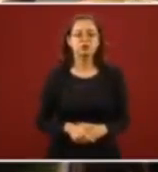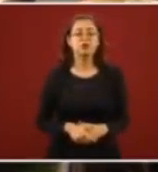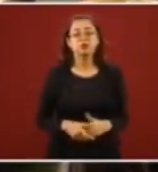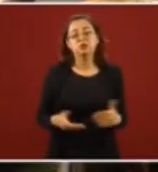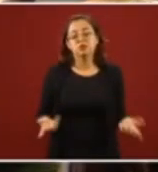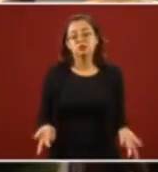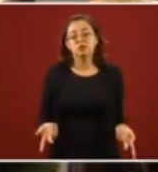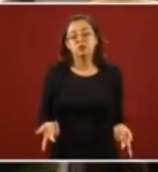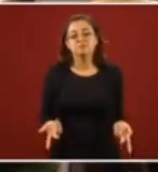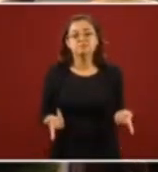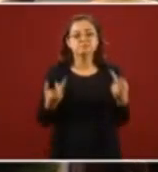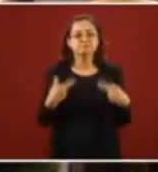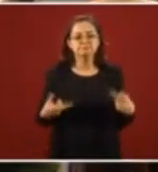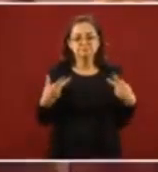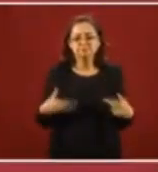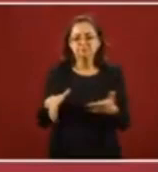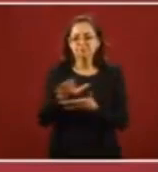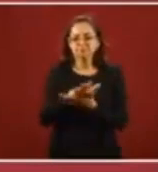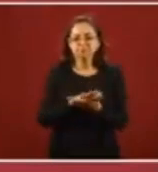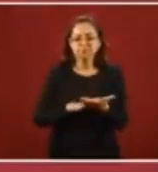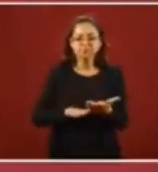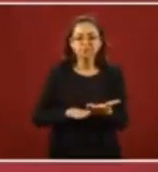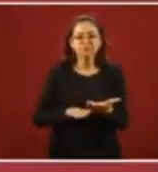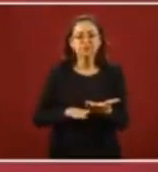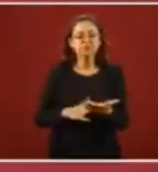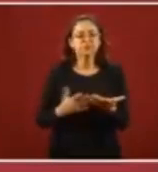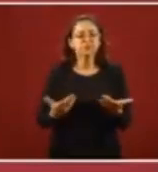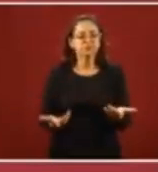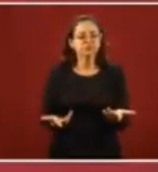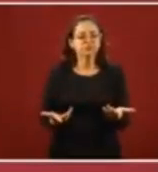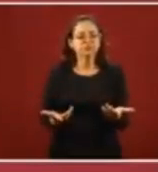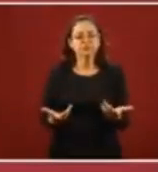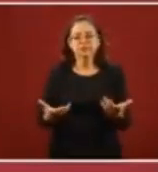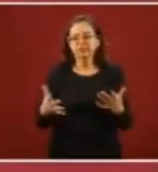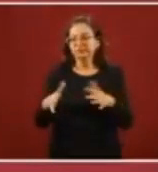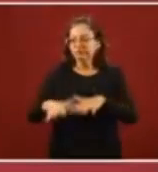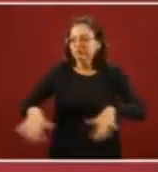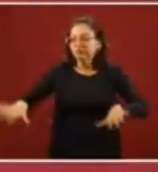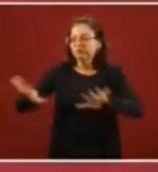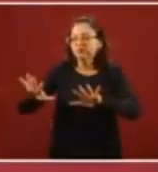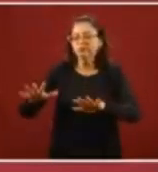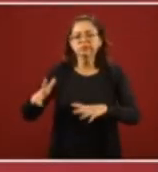abajo, viendo que esto sucedía arriba,